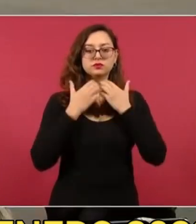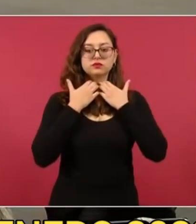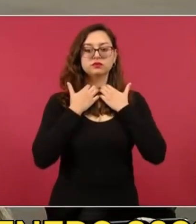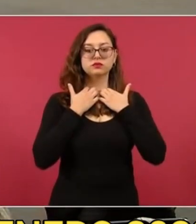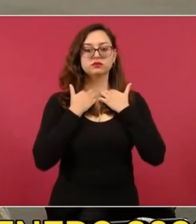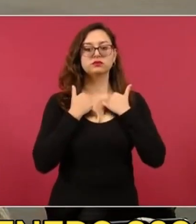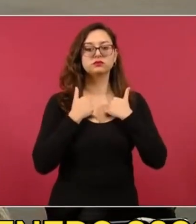Ese.